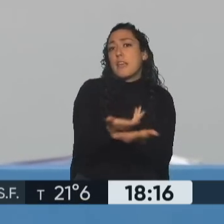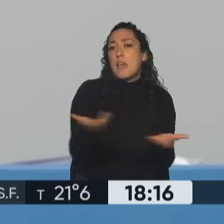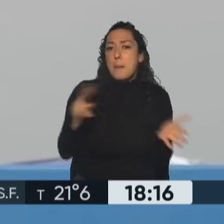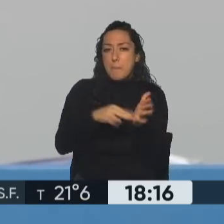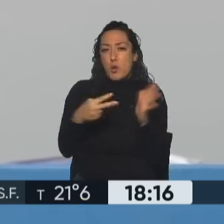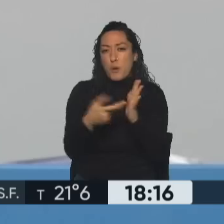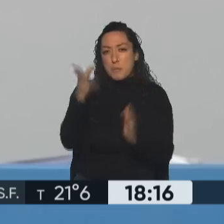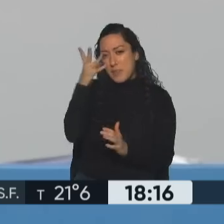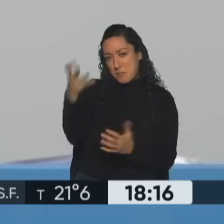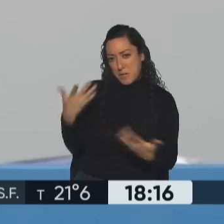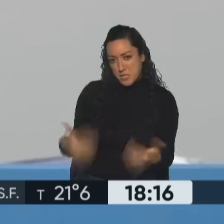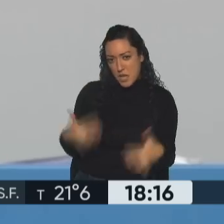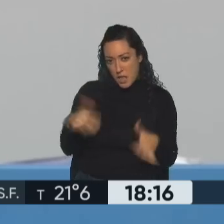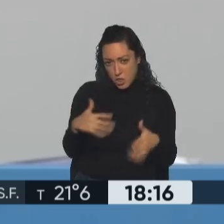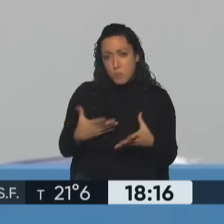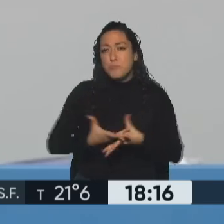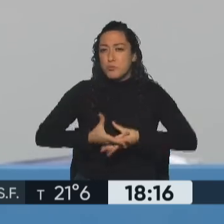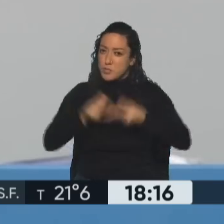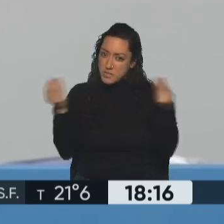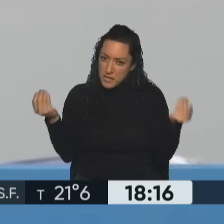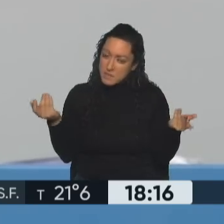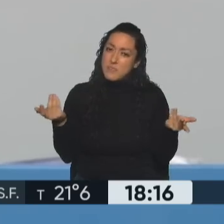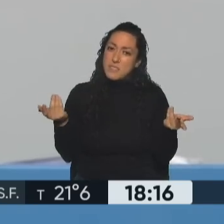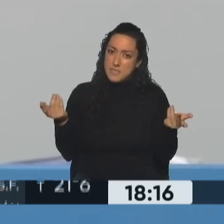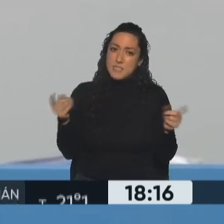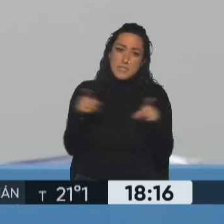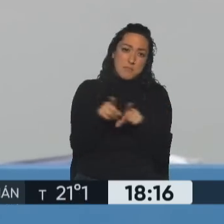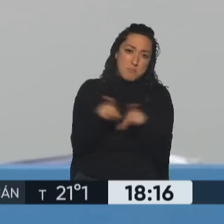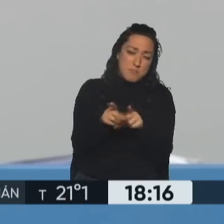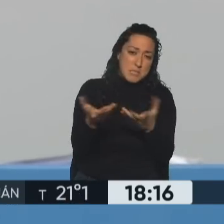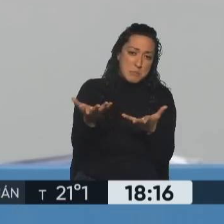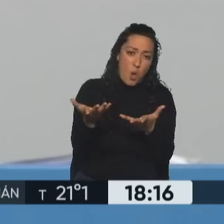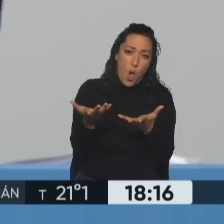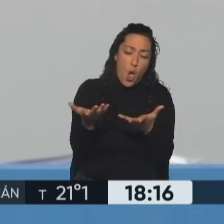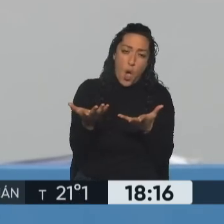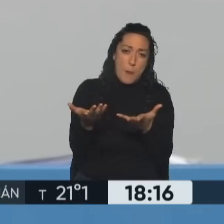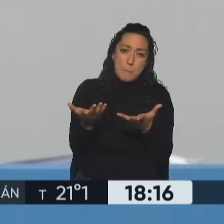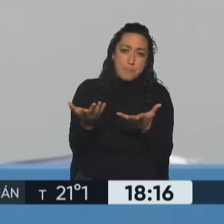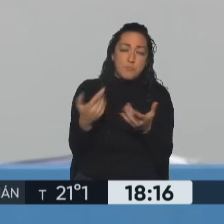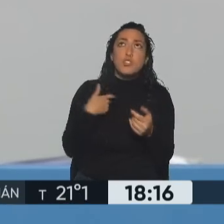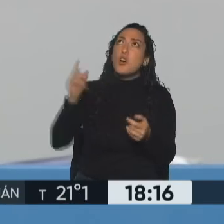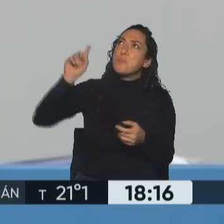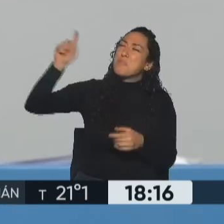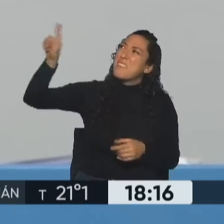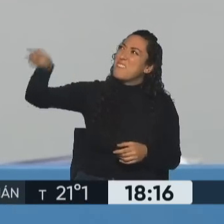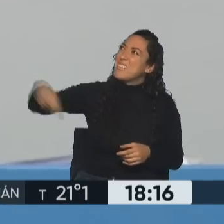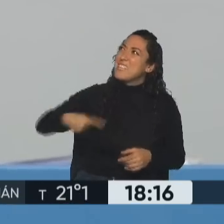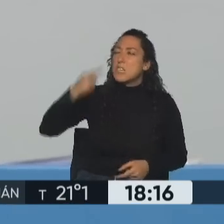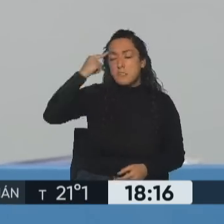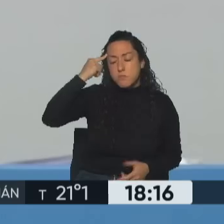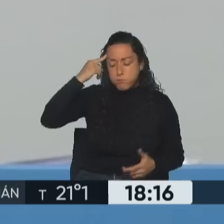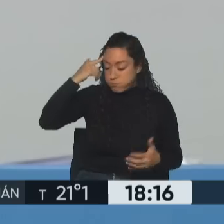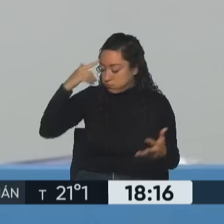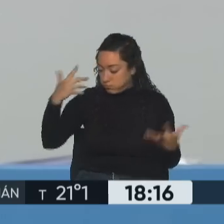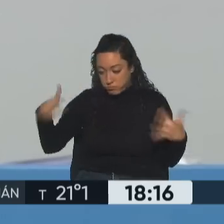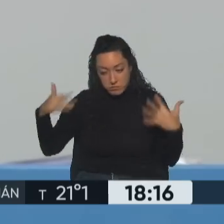demasiados problemas. Y muchas veces también los cantos de sirena. Fíjense, entonces miren, yo venía para acá y digo, pero la pucha,